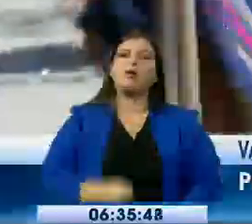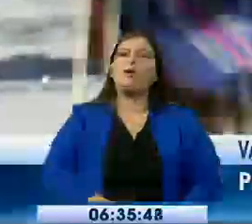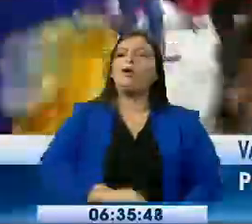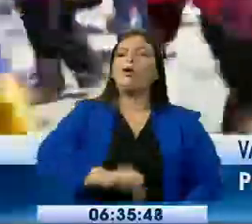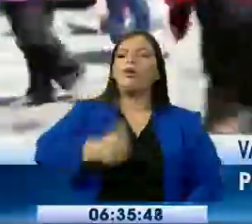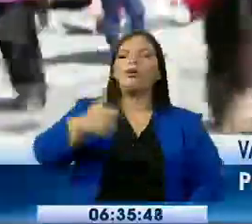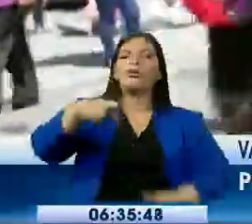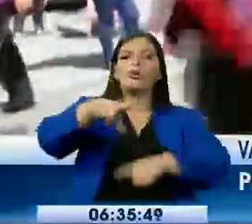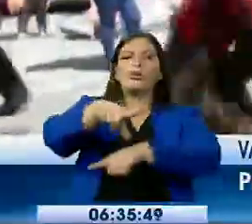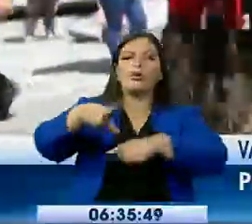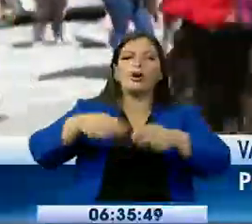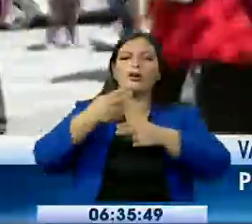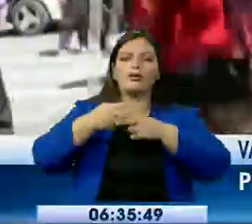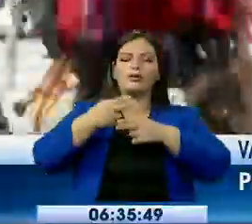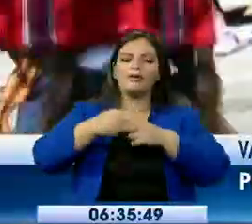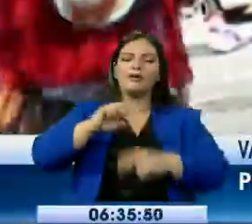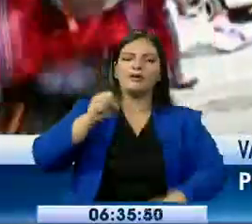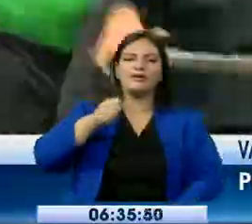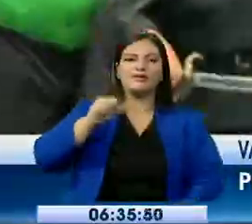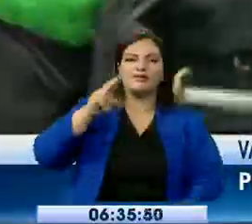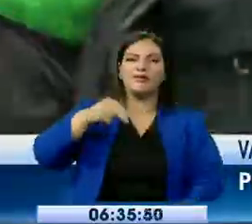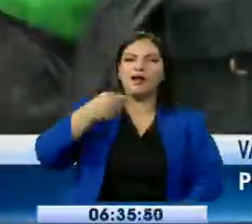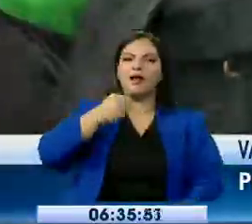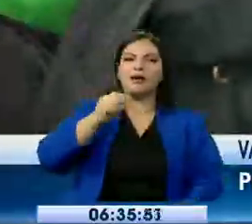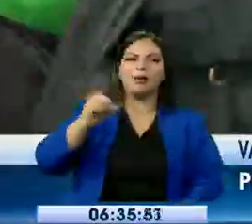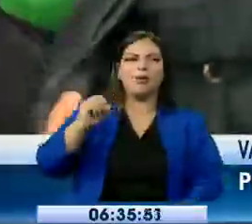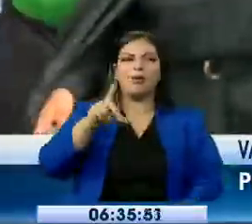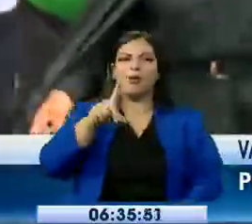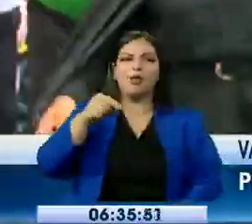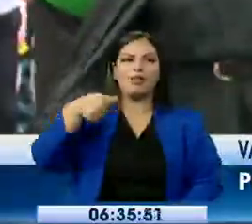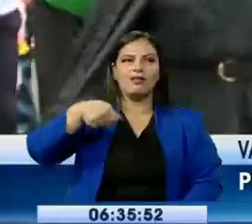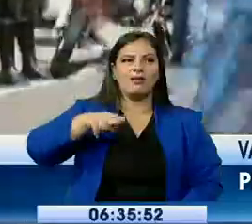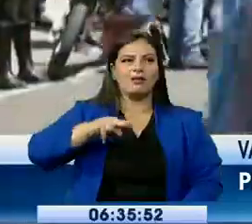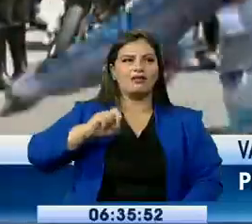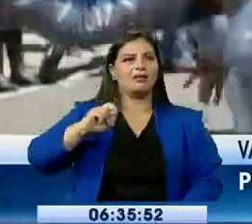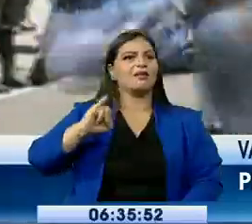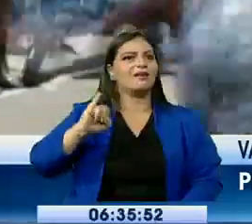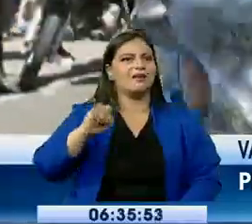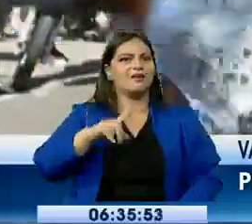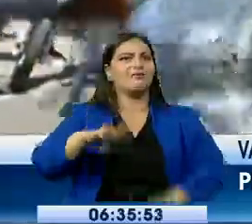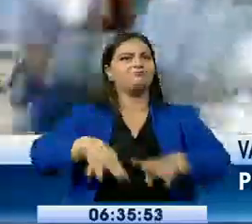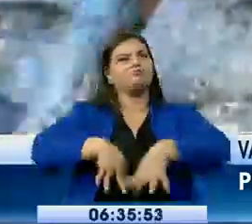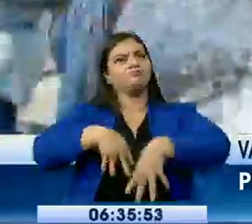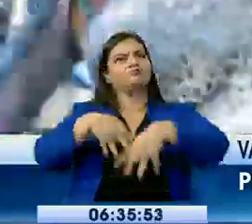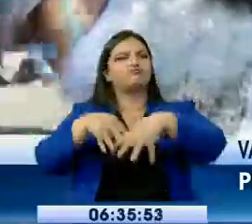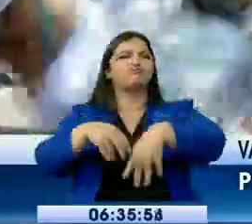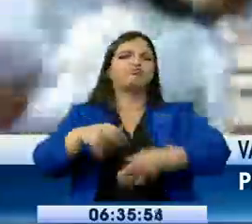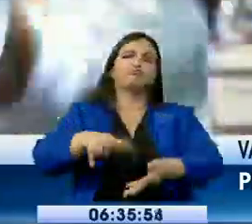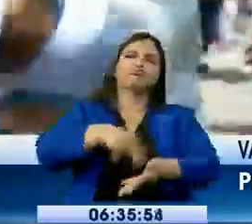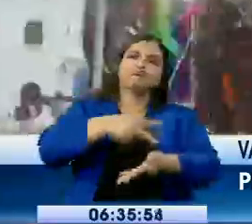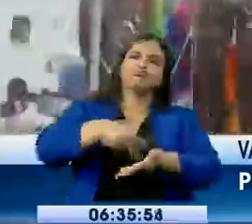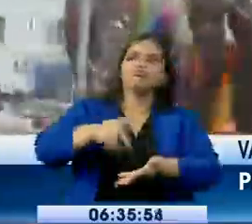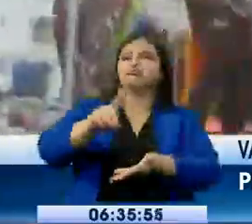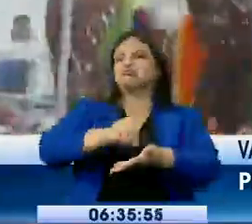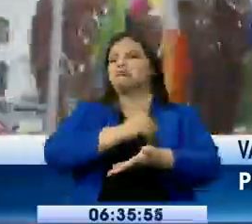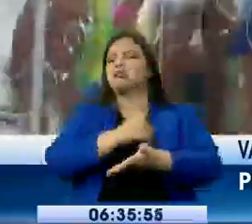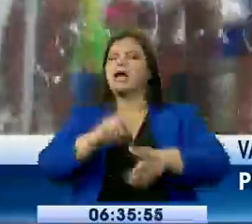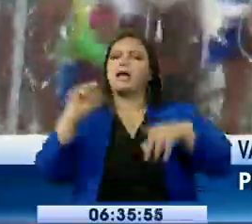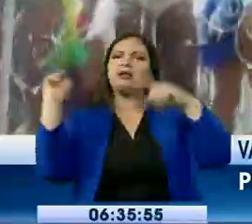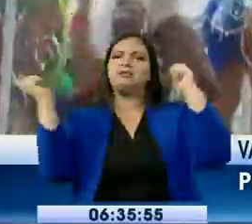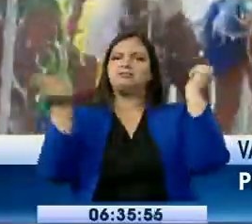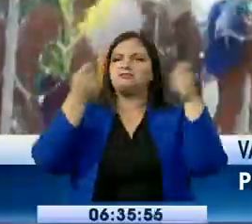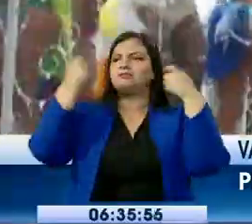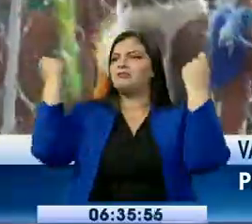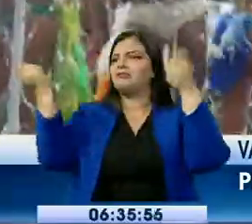una jornada de mucha música y danza, donde resaltó el verdadero sentido de las festividades del carnaval, donde desfilaron